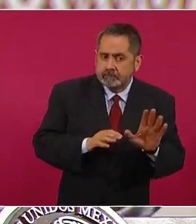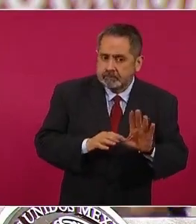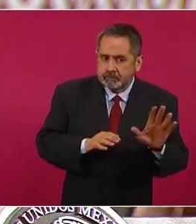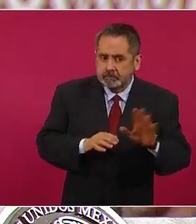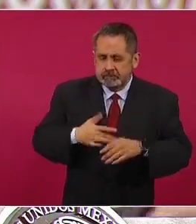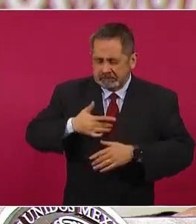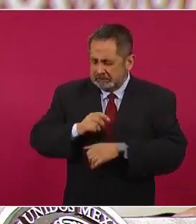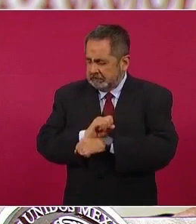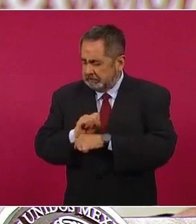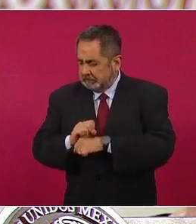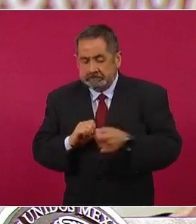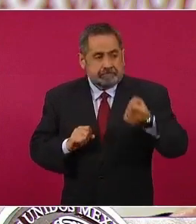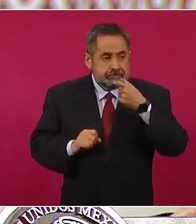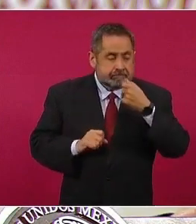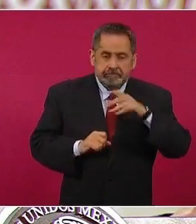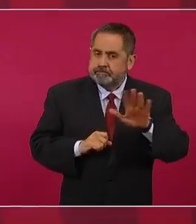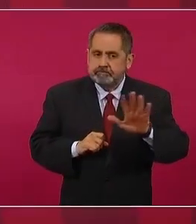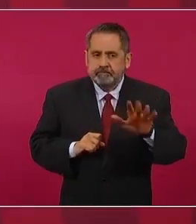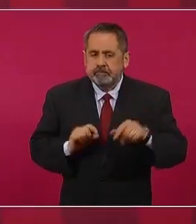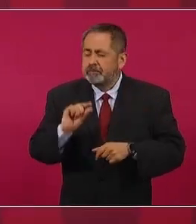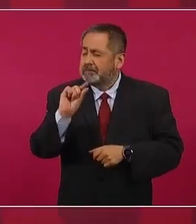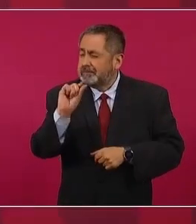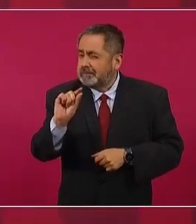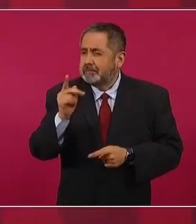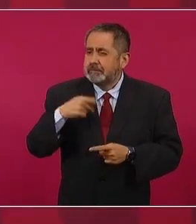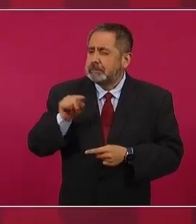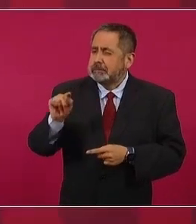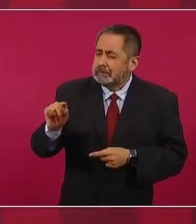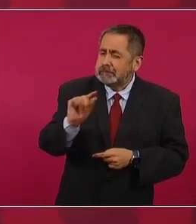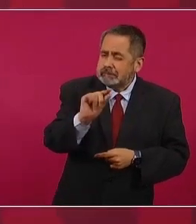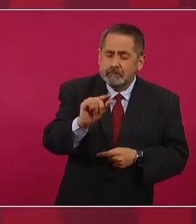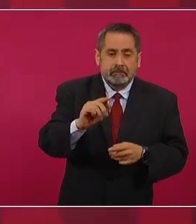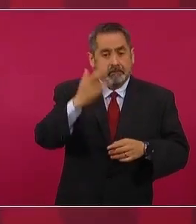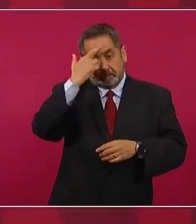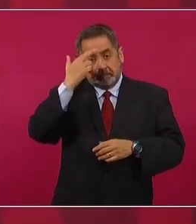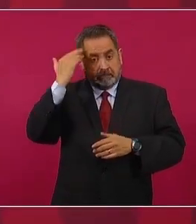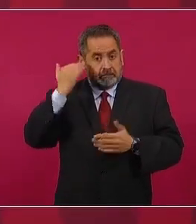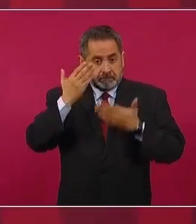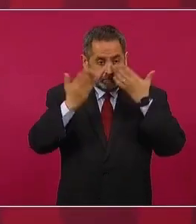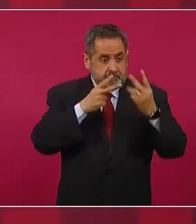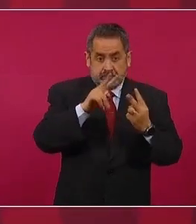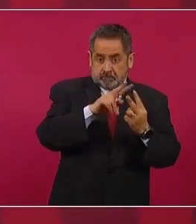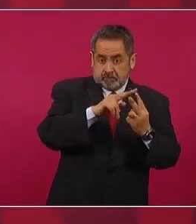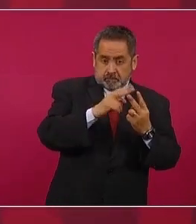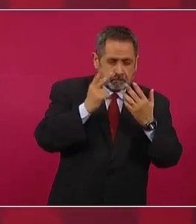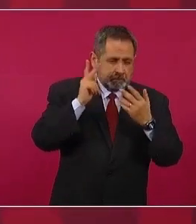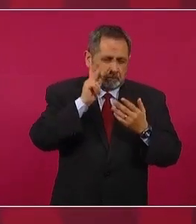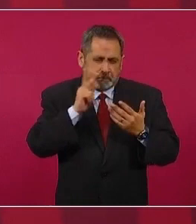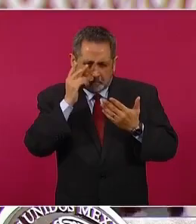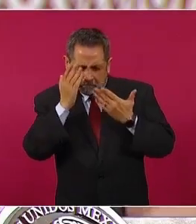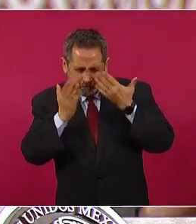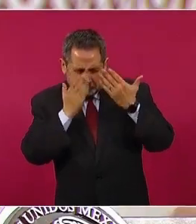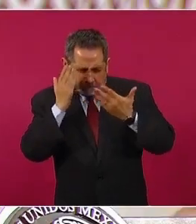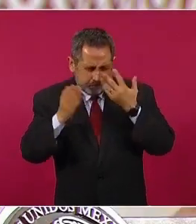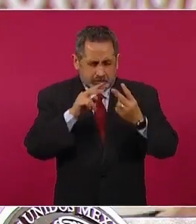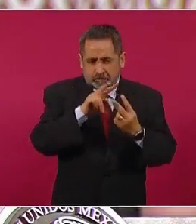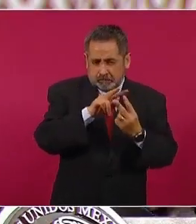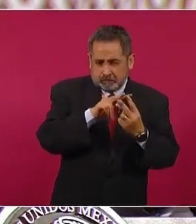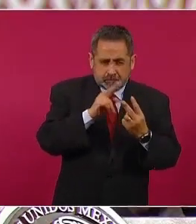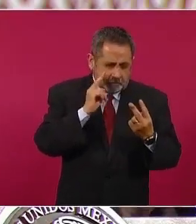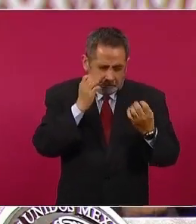la minoría de personas lo debe tomar. Cuando se hicieron los ensayos clínicos de ambos medicamentos, molnupiravir y